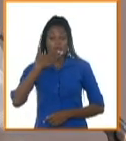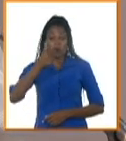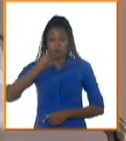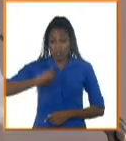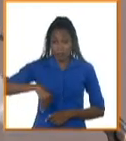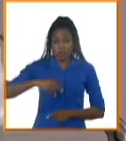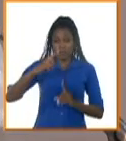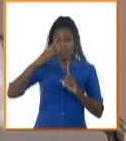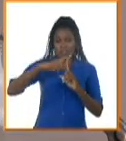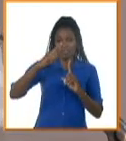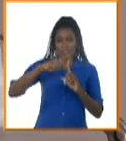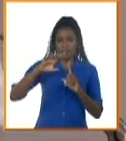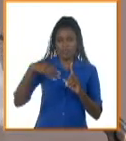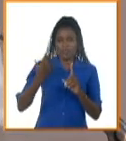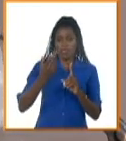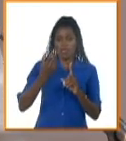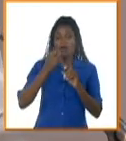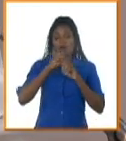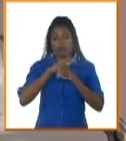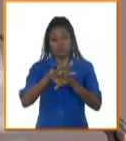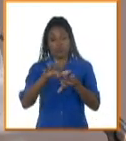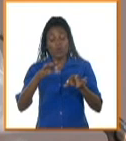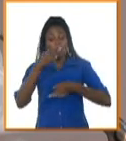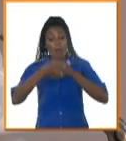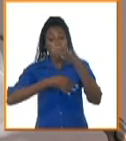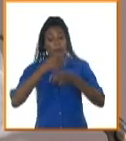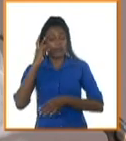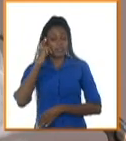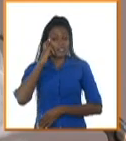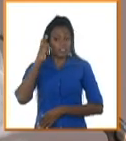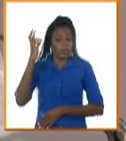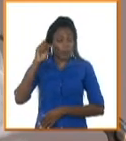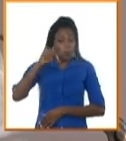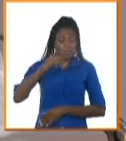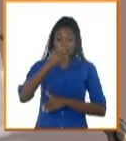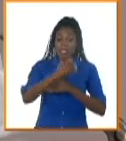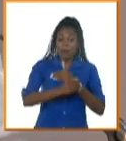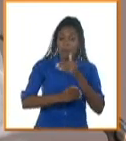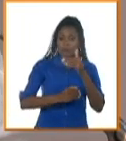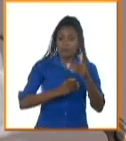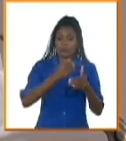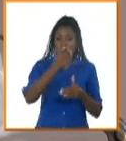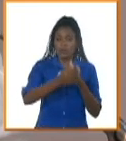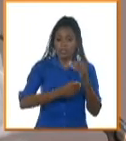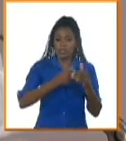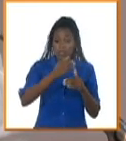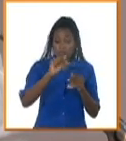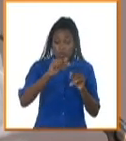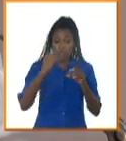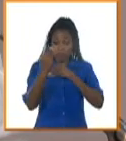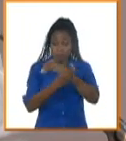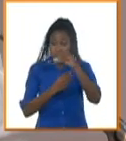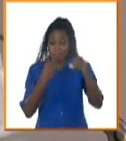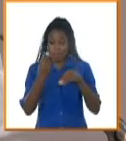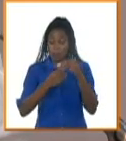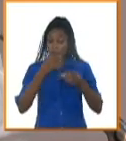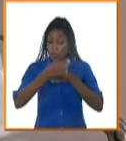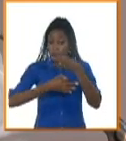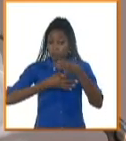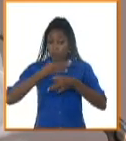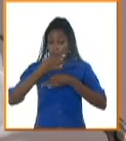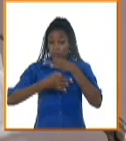es el tema del esclarecimiento porque recordemos que esta este proceso esa gradualidad que se ha estado explicando